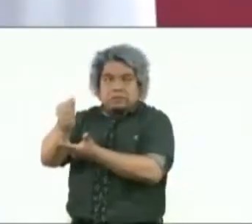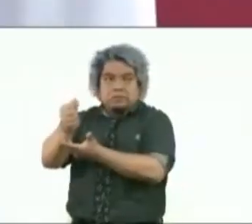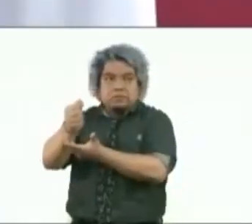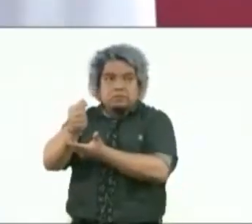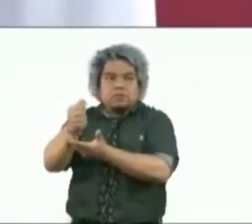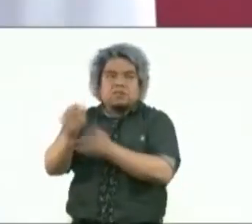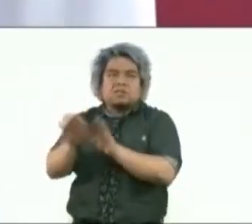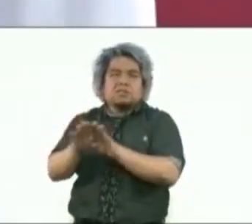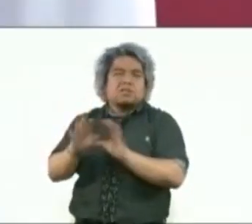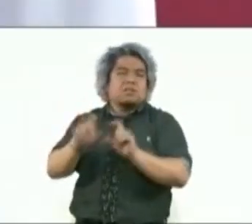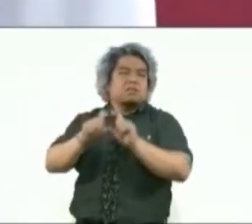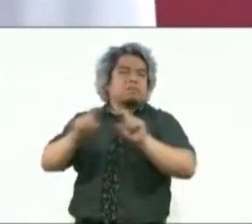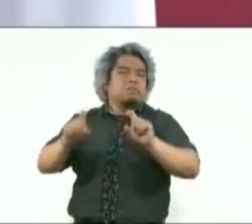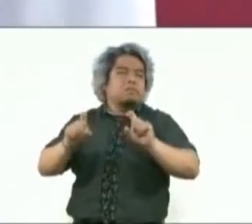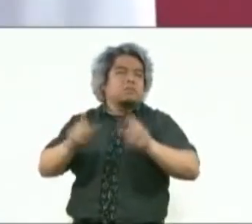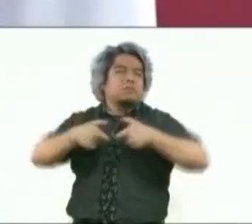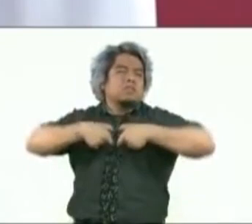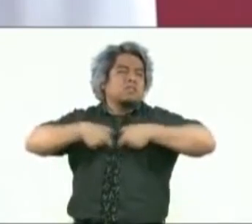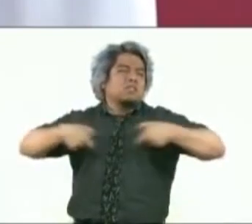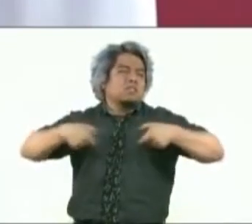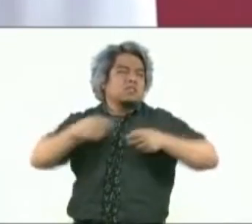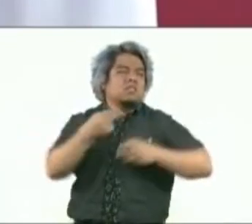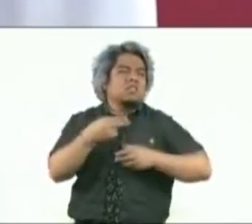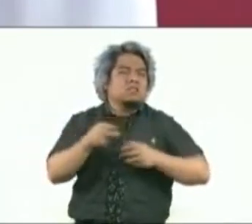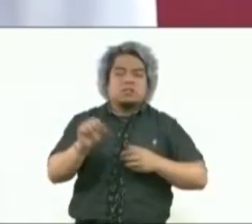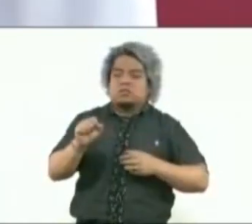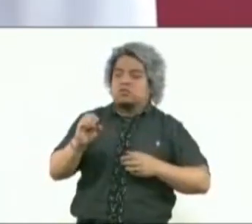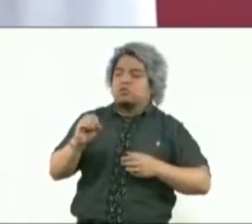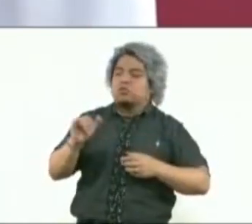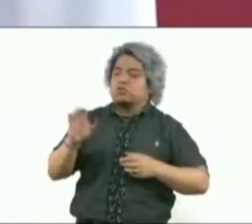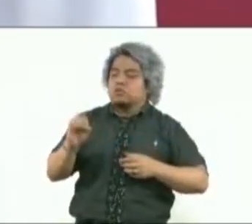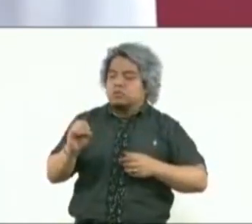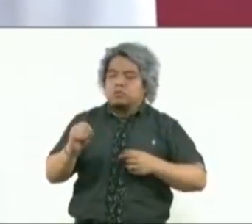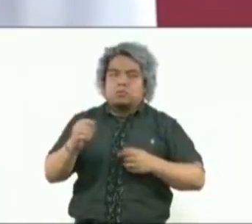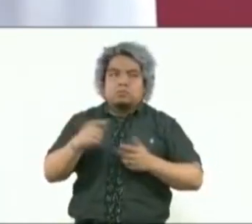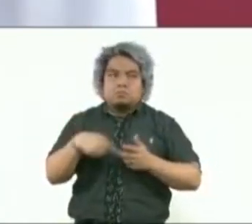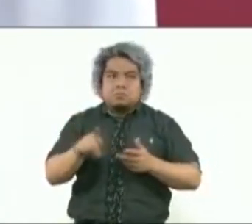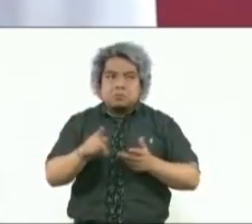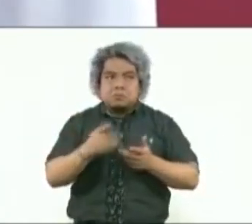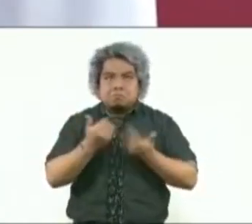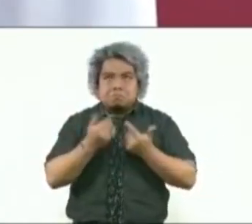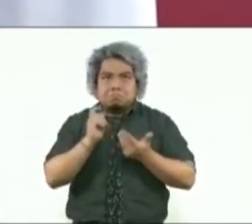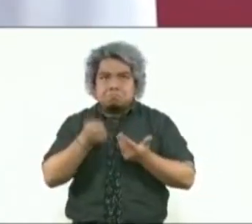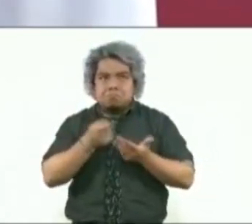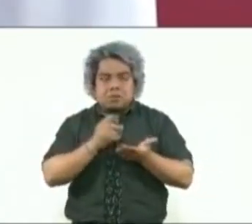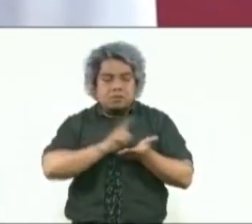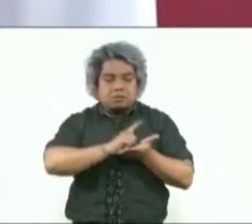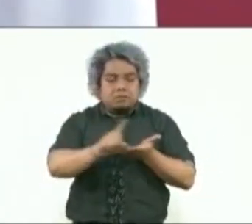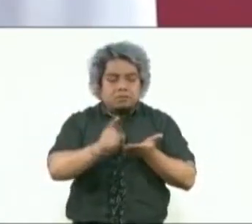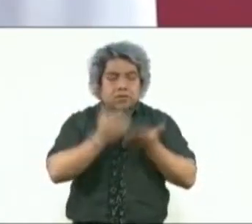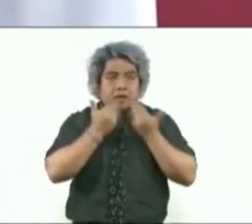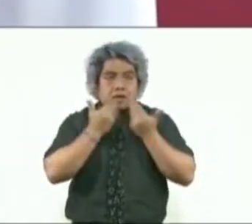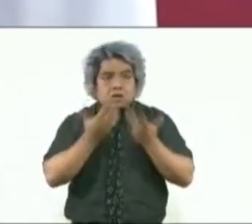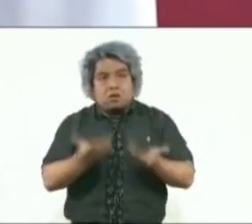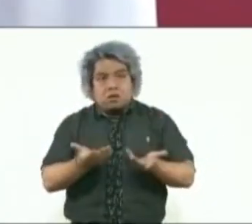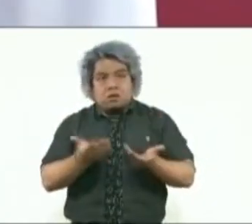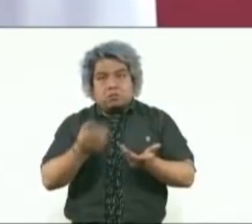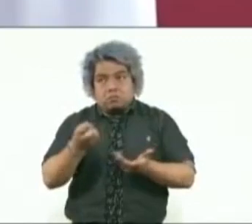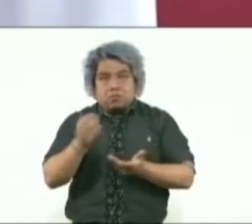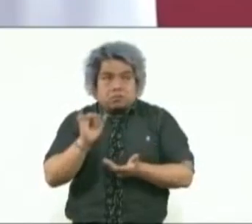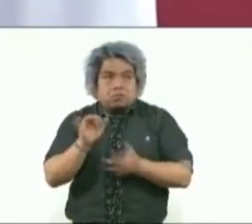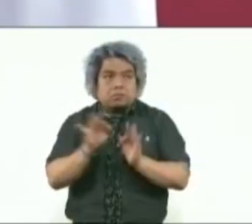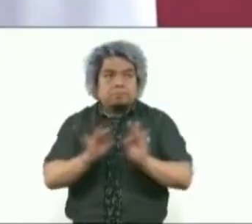de socios para no dar los derechos laborales y es muy importante que los tengan. Y por supuesto que los vamos a